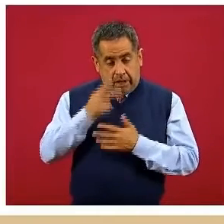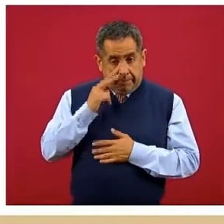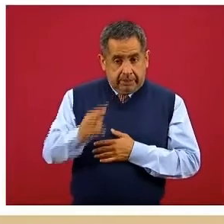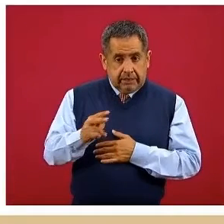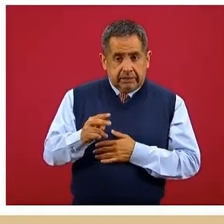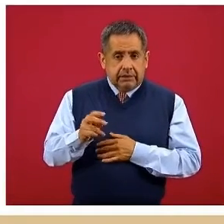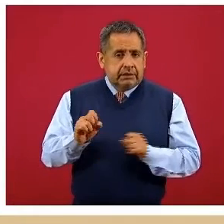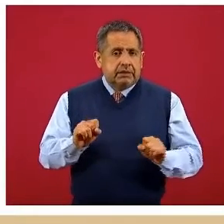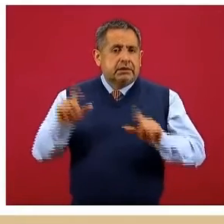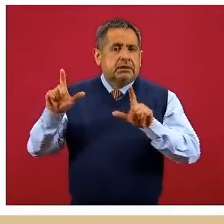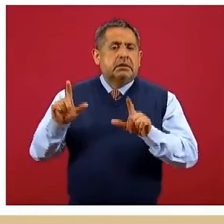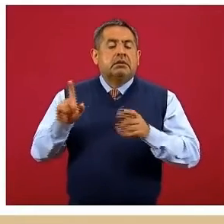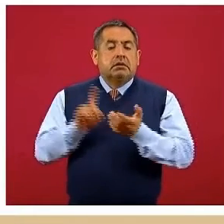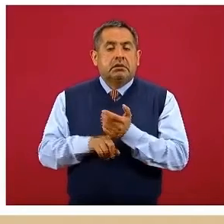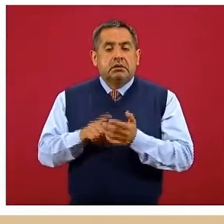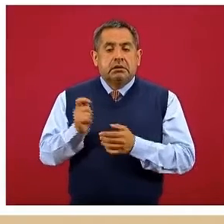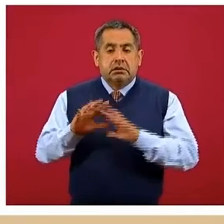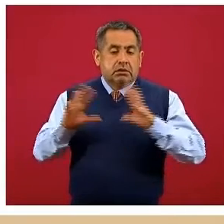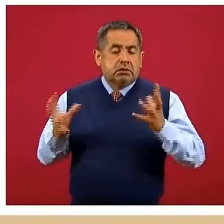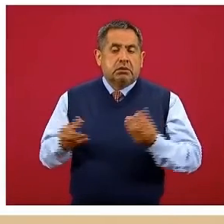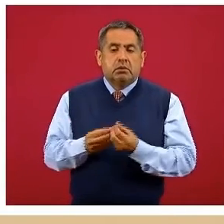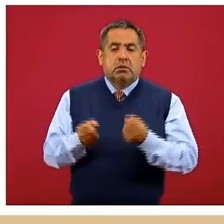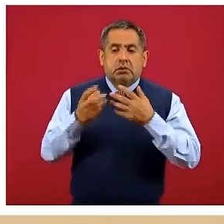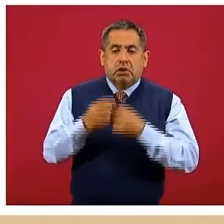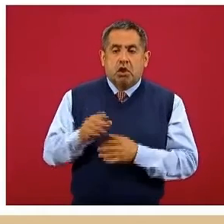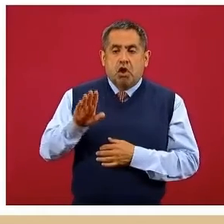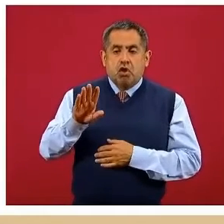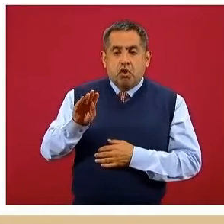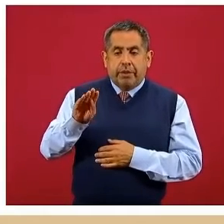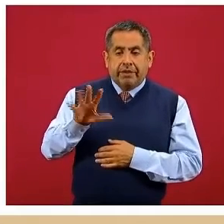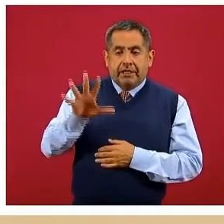primera diapositiva que suman ya